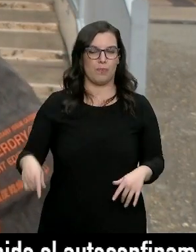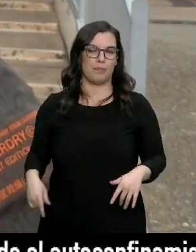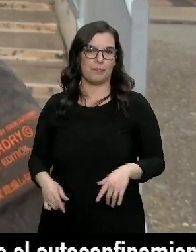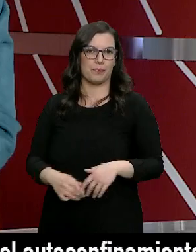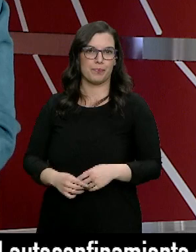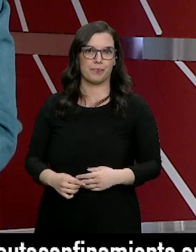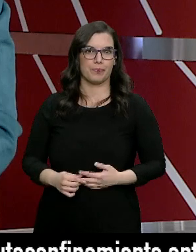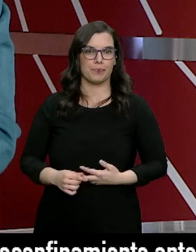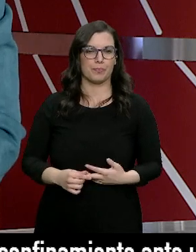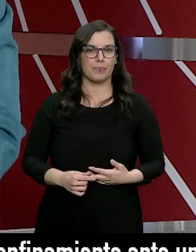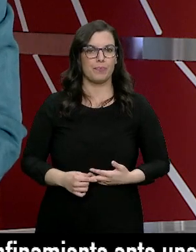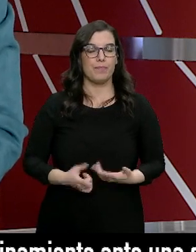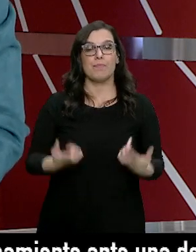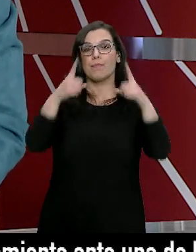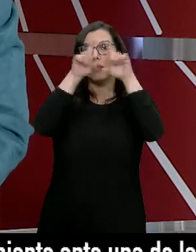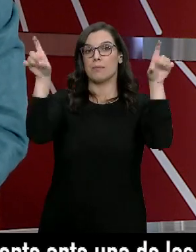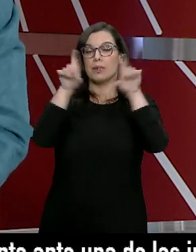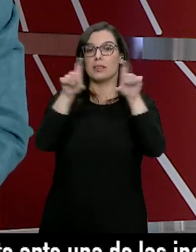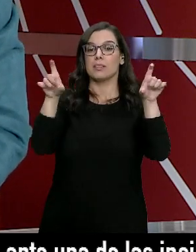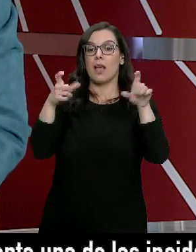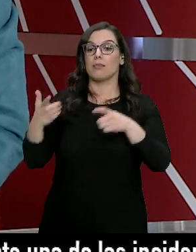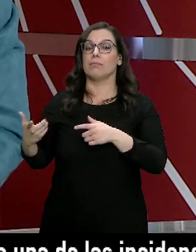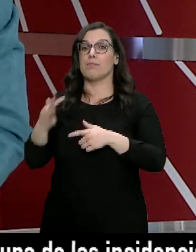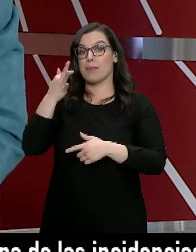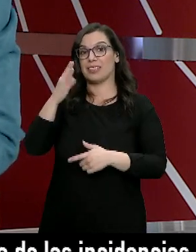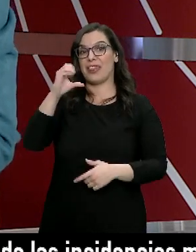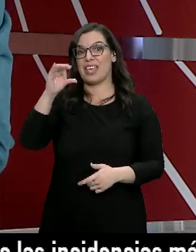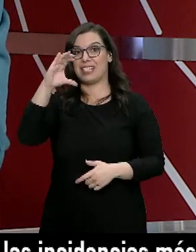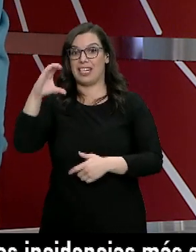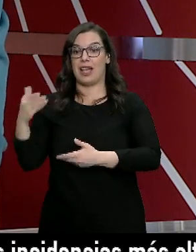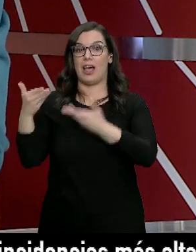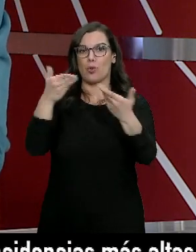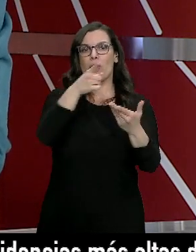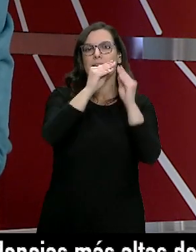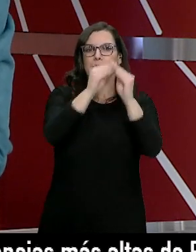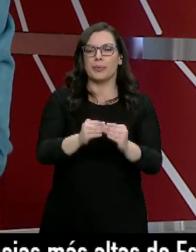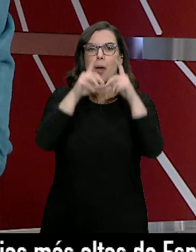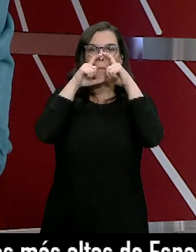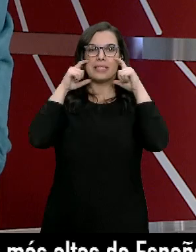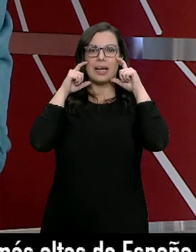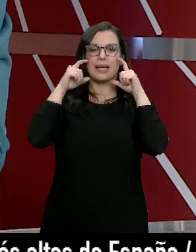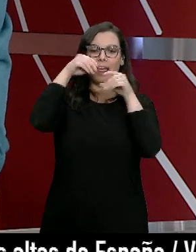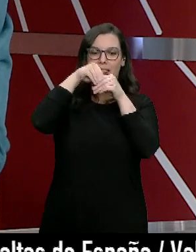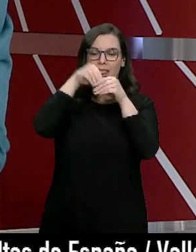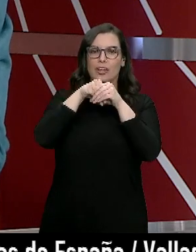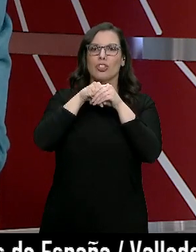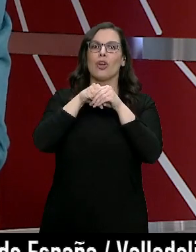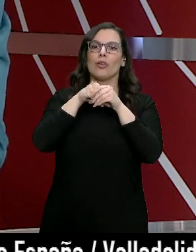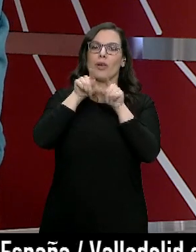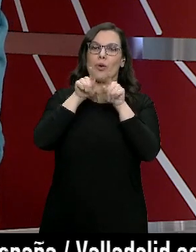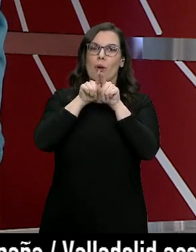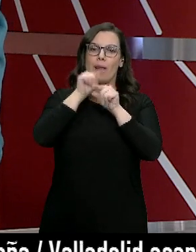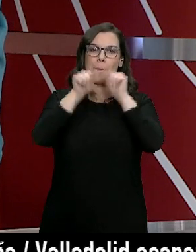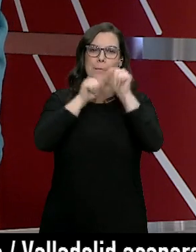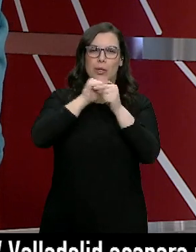aire. Una empresa con ayuda del CSIC ha desarrollado unas mascarillas con propiedades viricidas con las que se